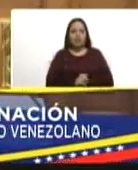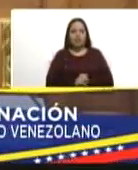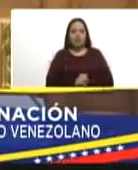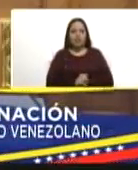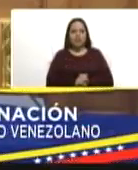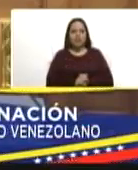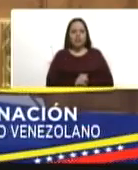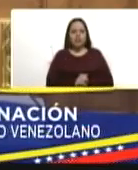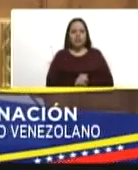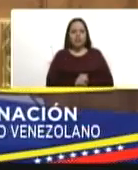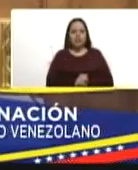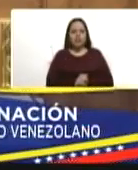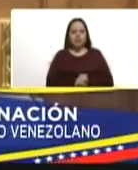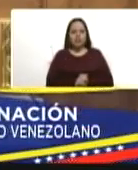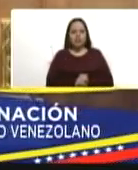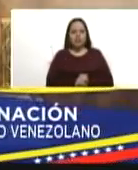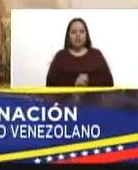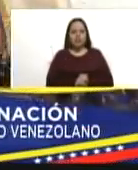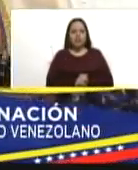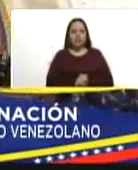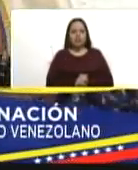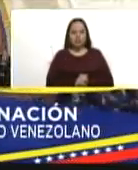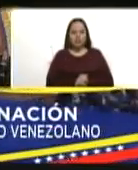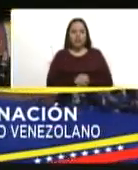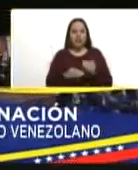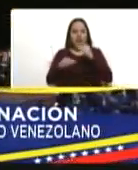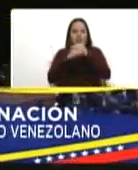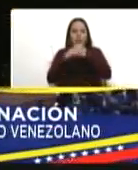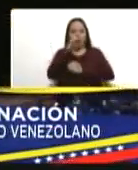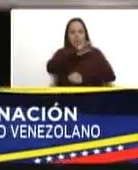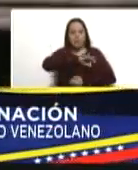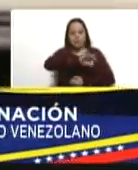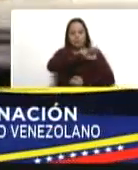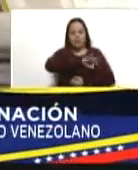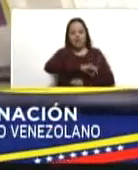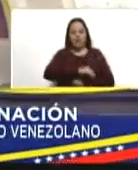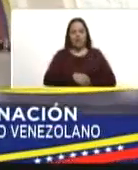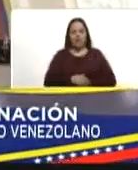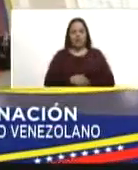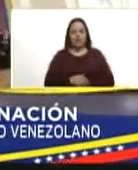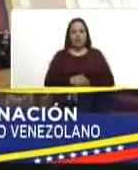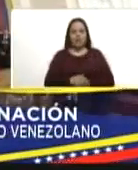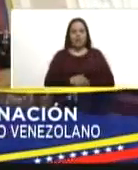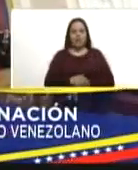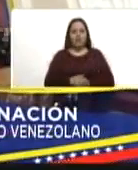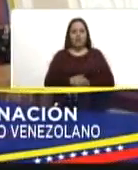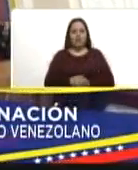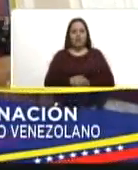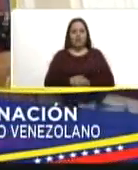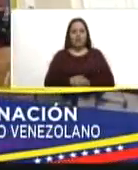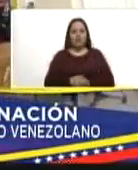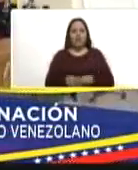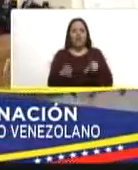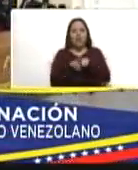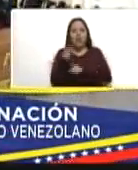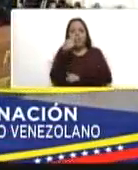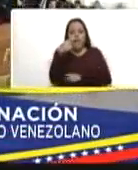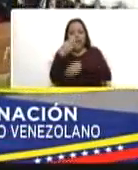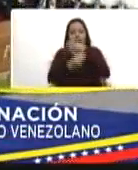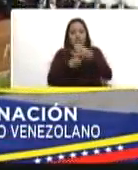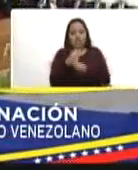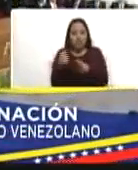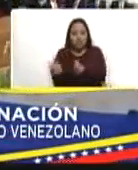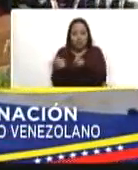bienestar social de igualdad es decir producir